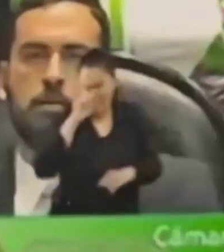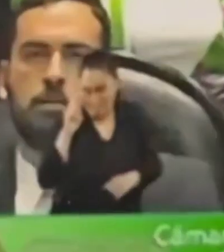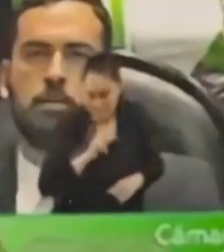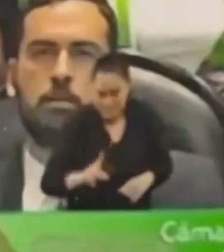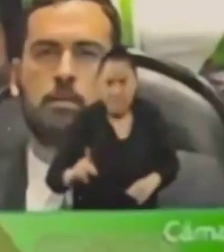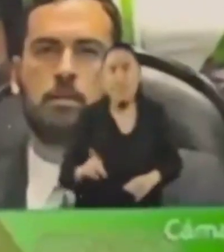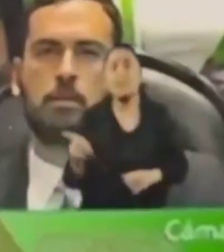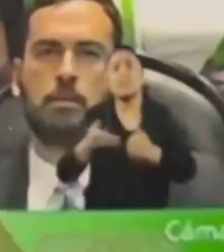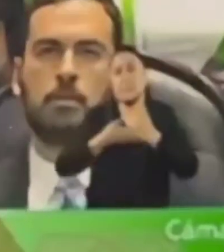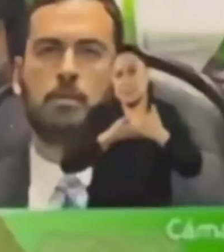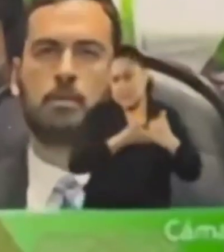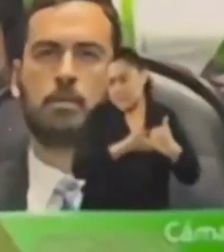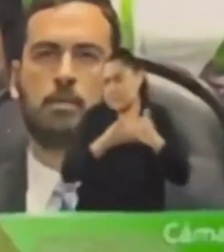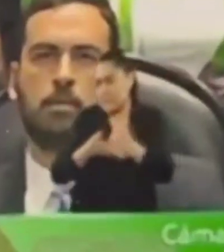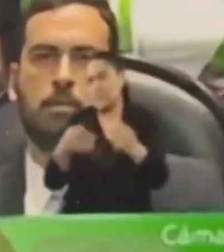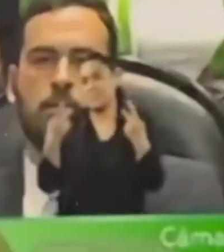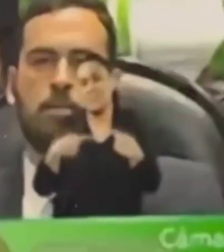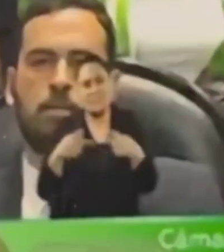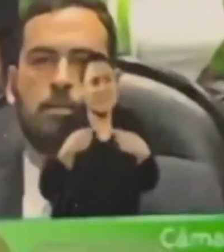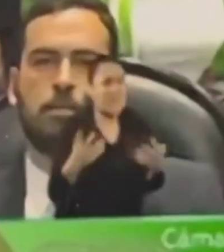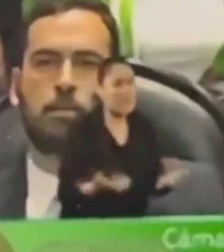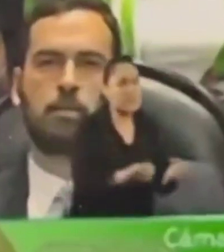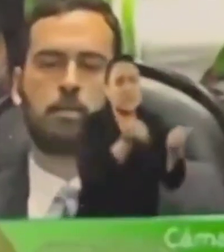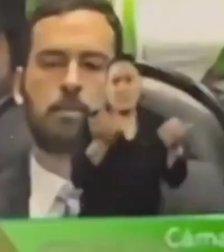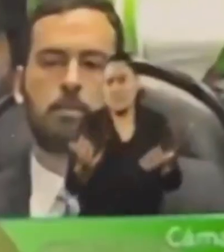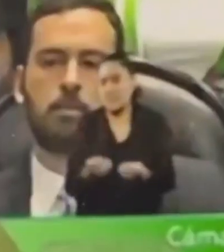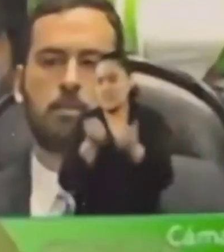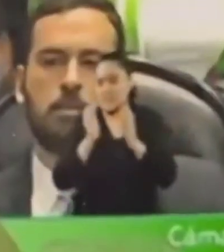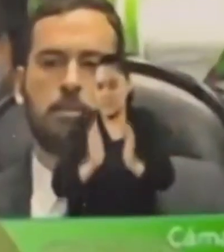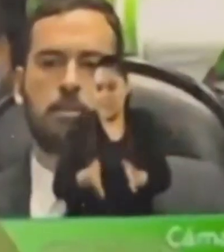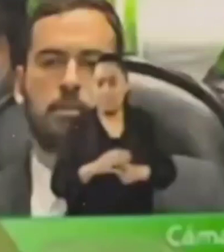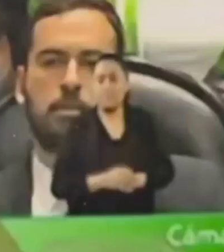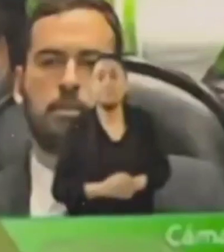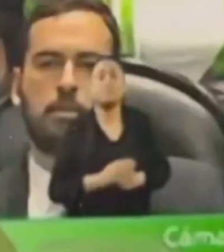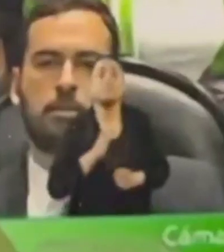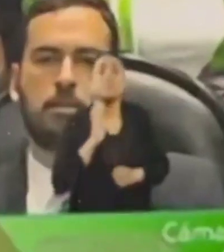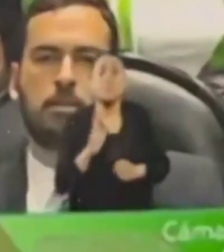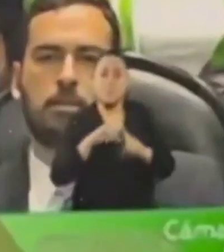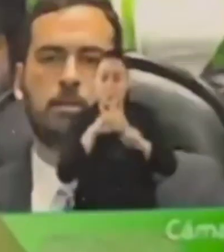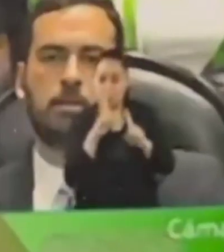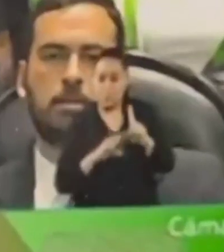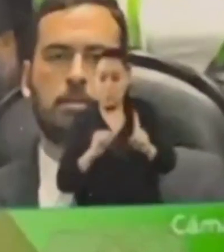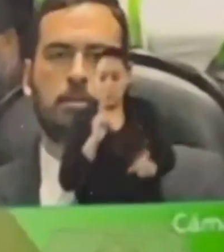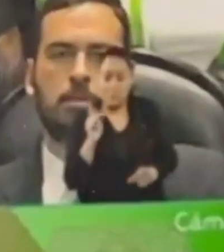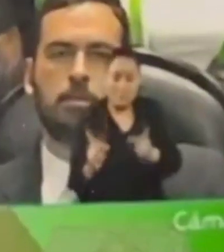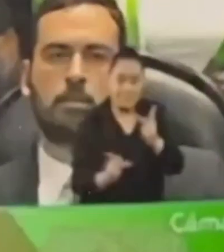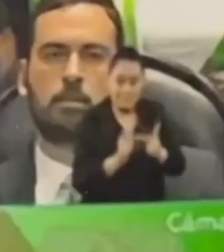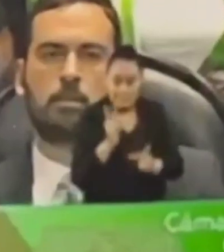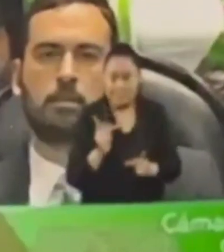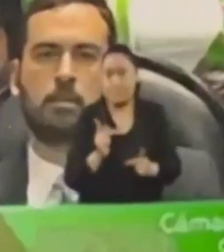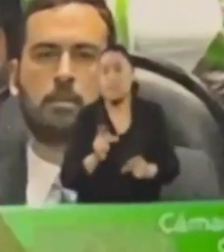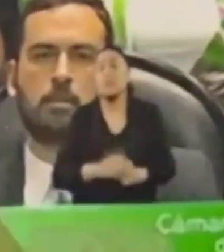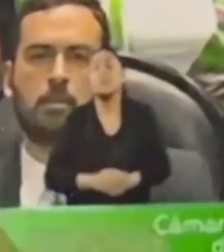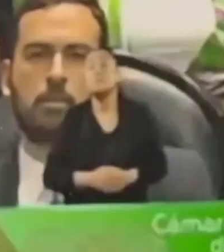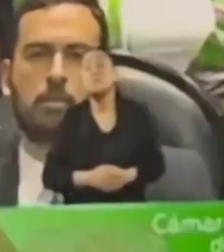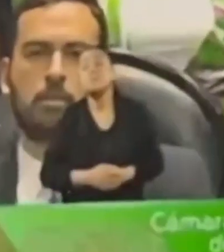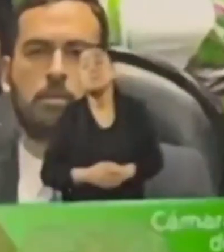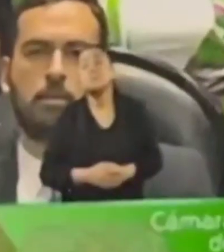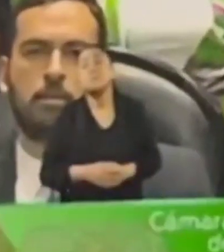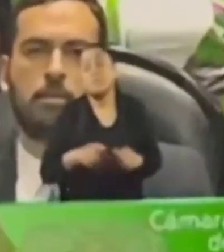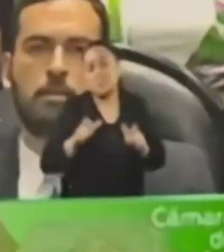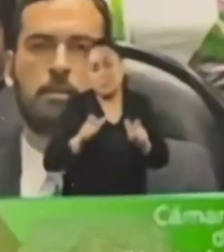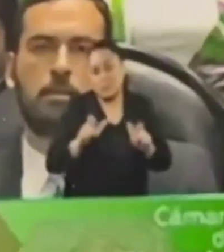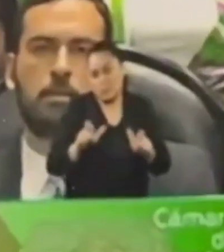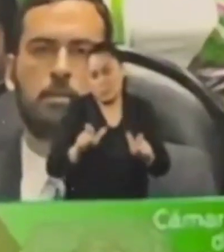también ayudaron al rescate de personas. De acuerdo a la Encuesta Nacional de Seguridad Pública Urbana, ENSU,